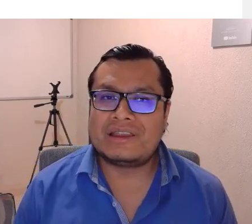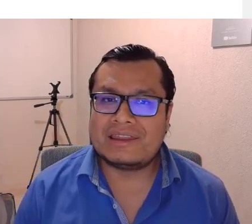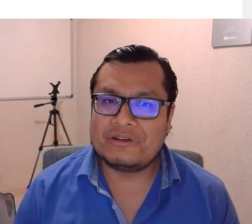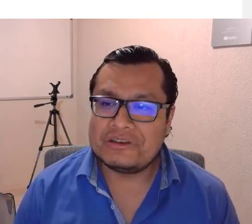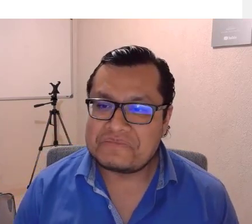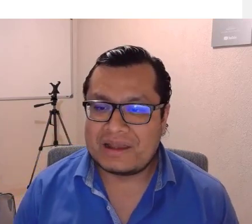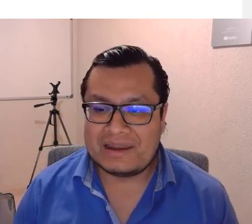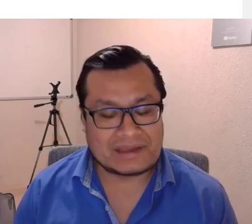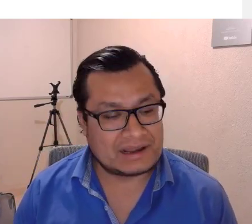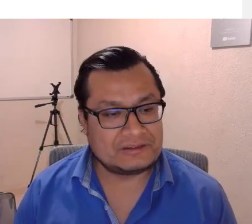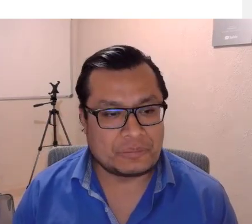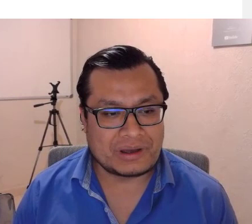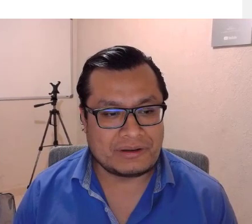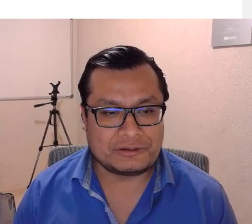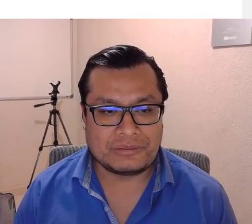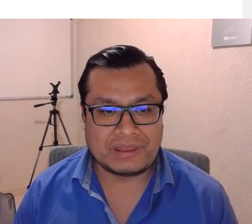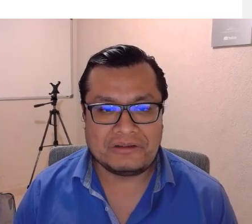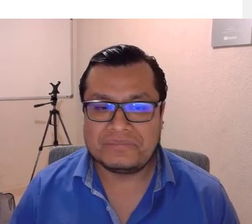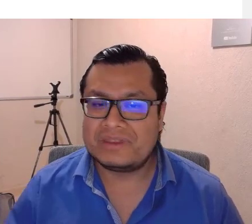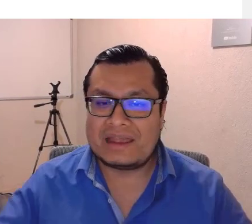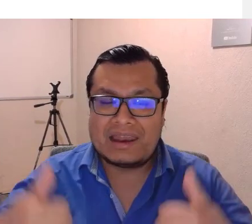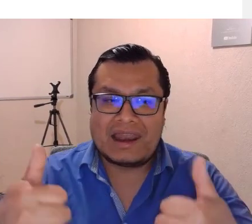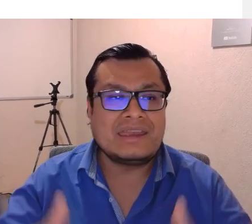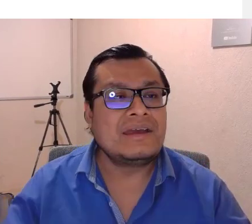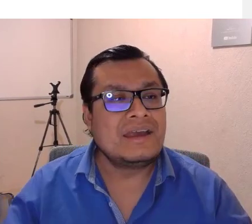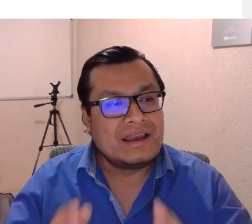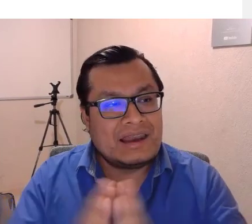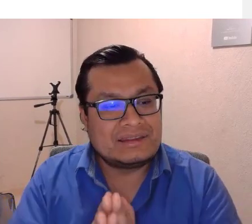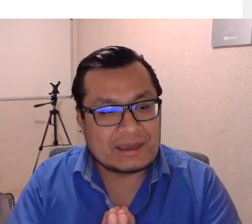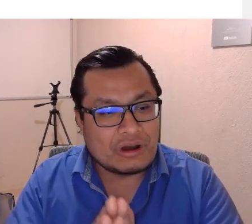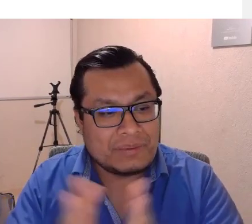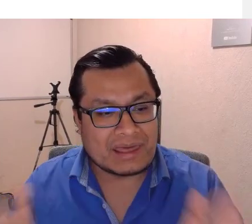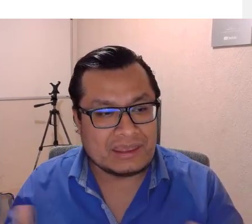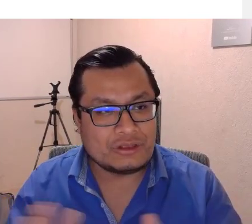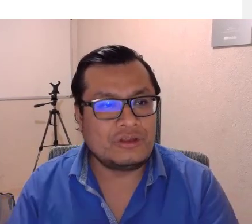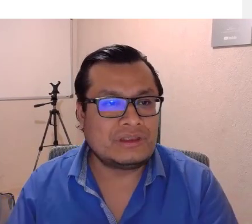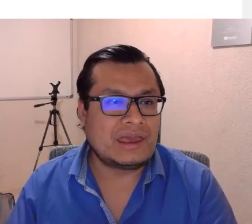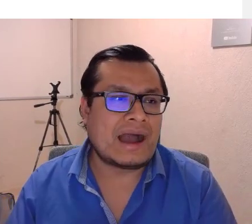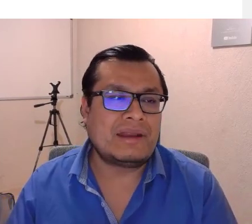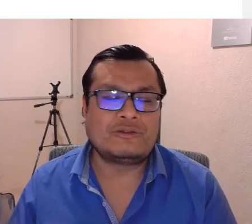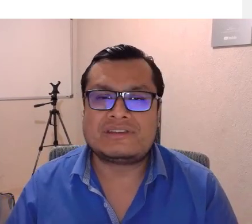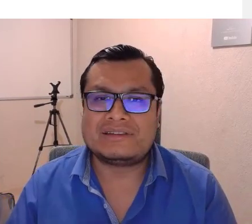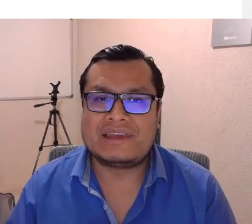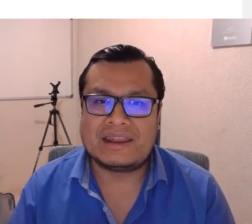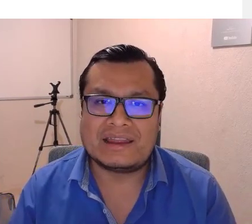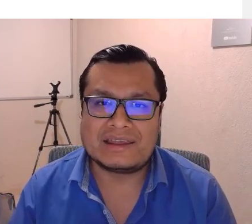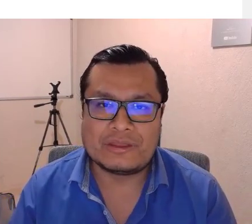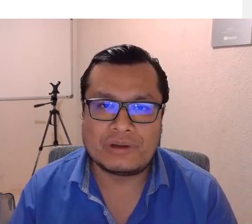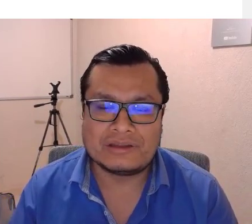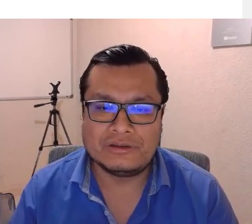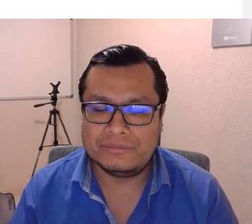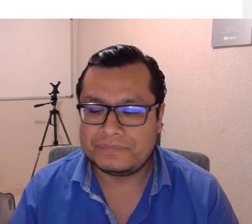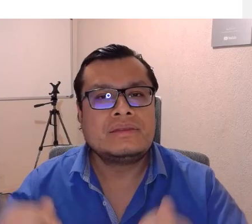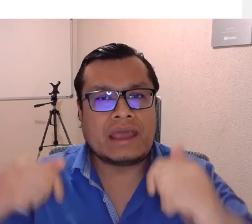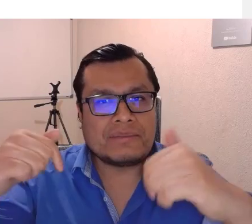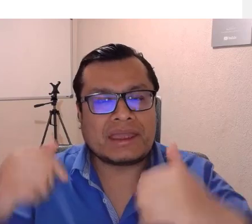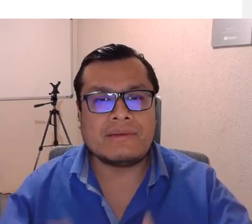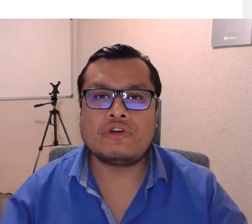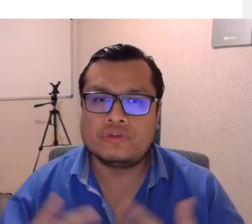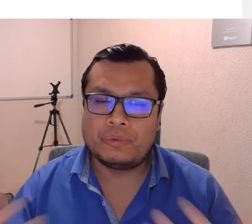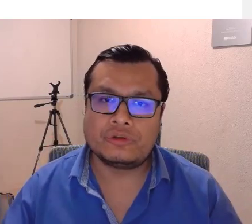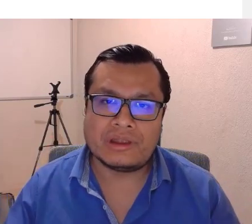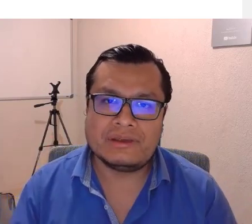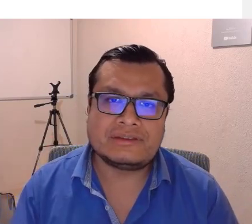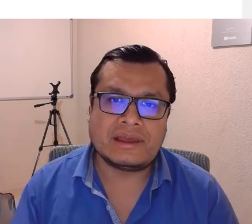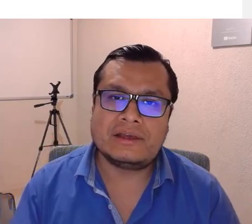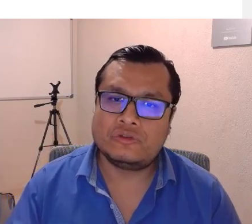información del día de hoy les agradezco por haber visto el vídeo denle like les dejo el vídeo donde hablan nuestra secretaria de educación déjenme aquí